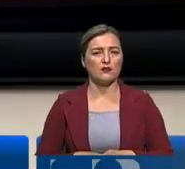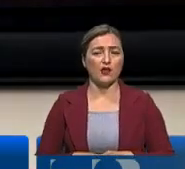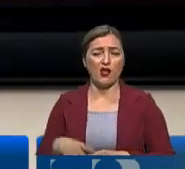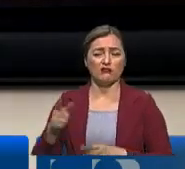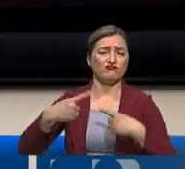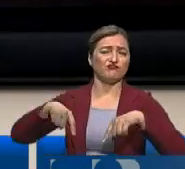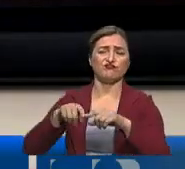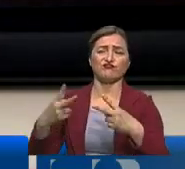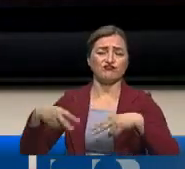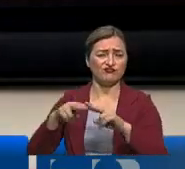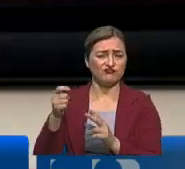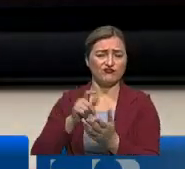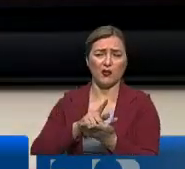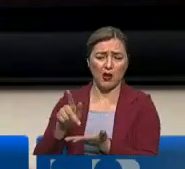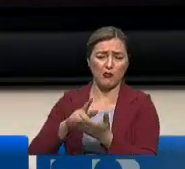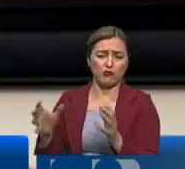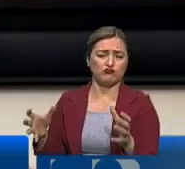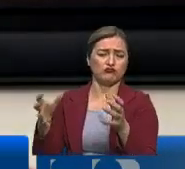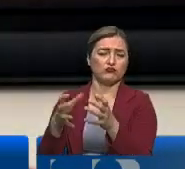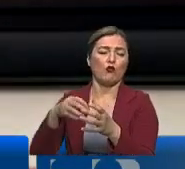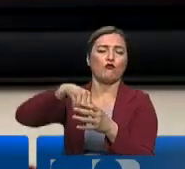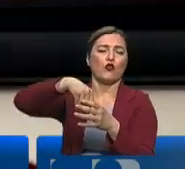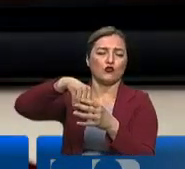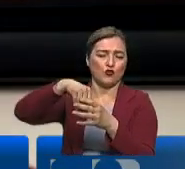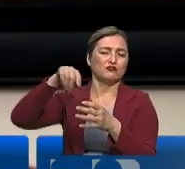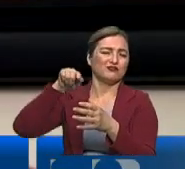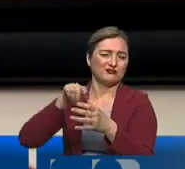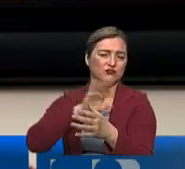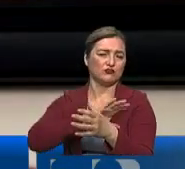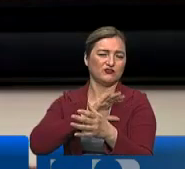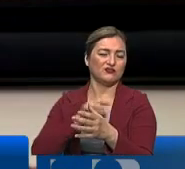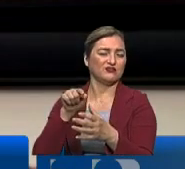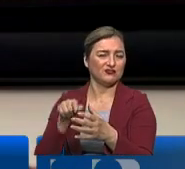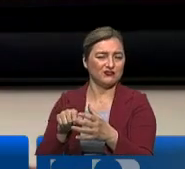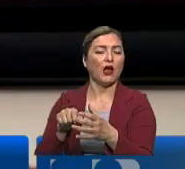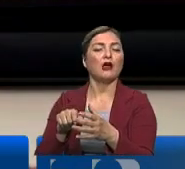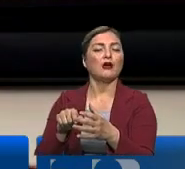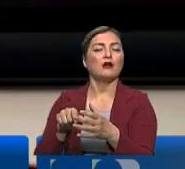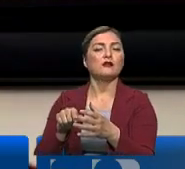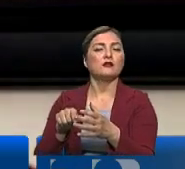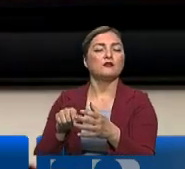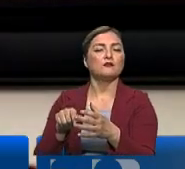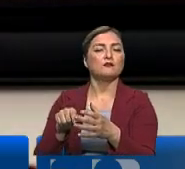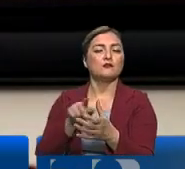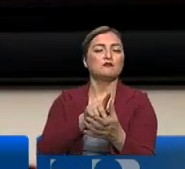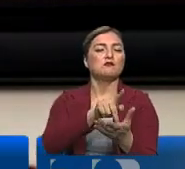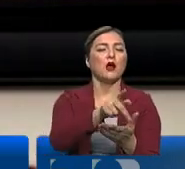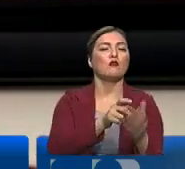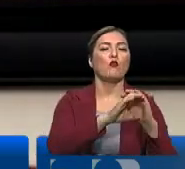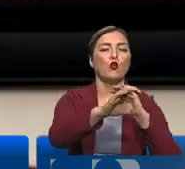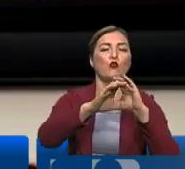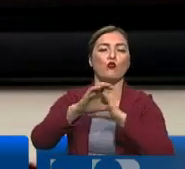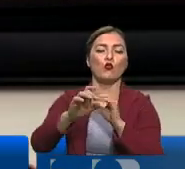tenga la sustentabilidad con un fondo metropolitano para que a través del fideicomiso se nos pague a los buses